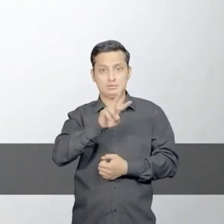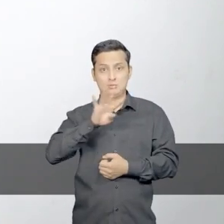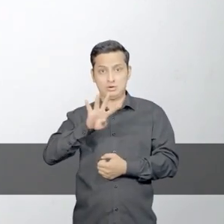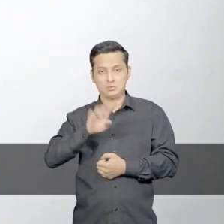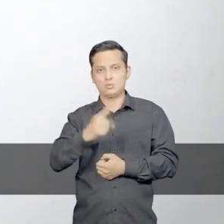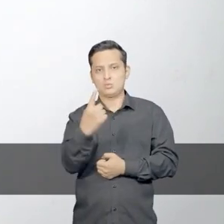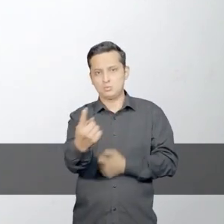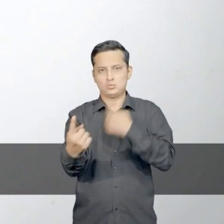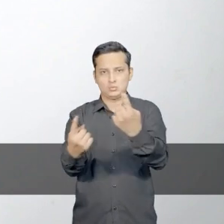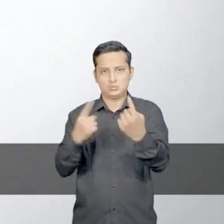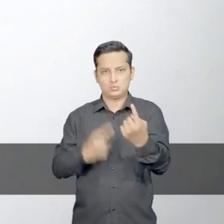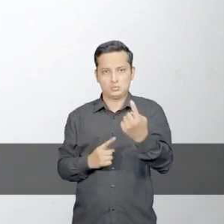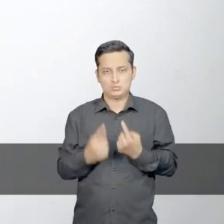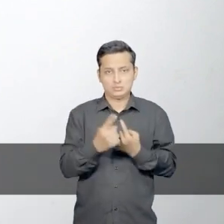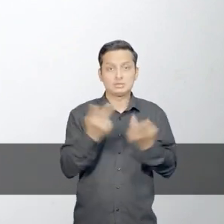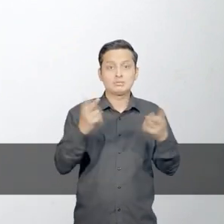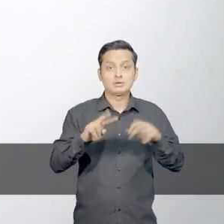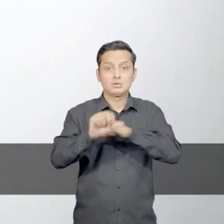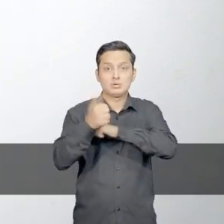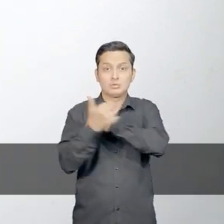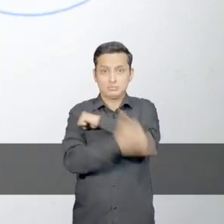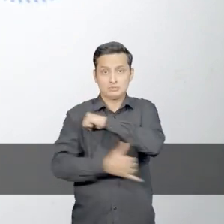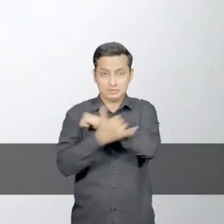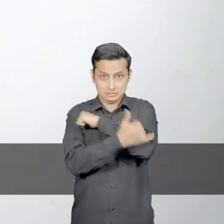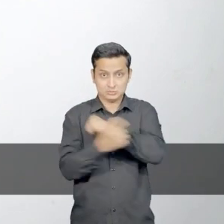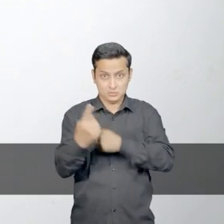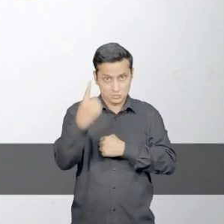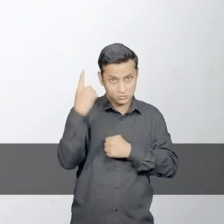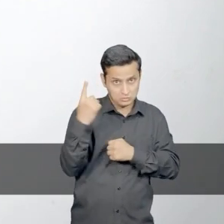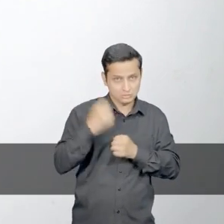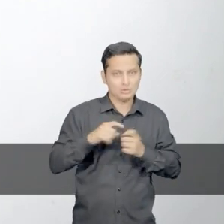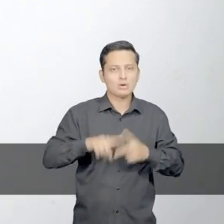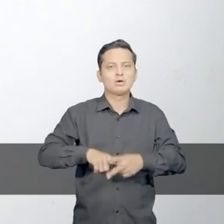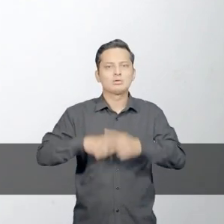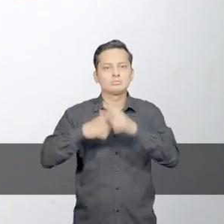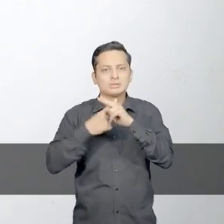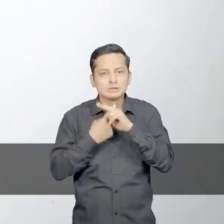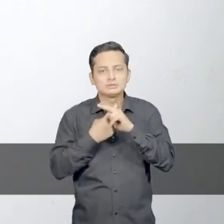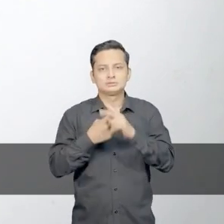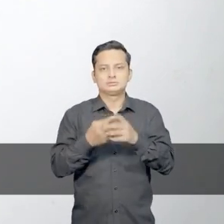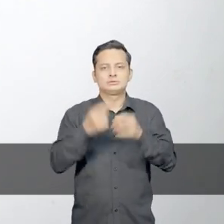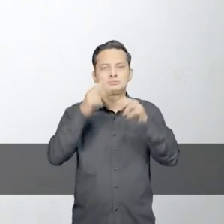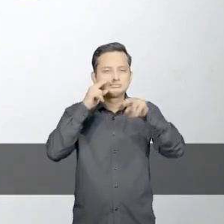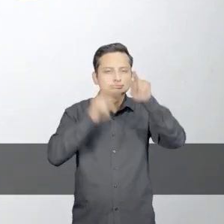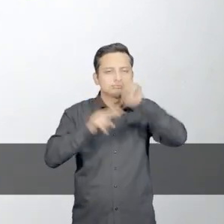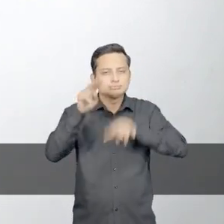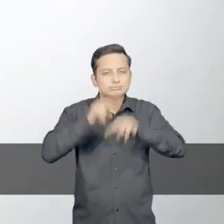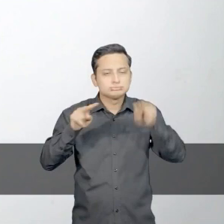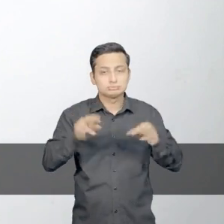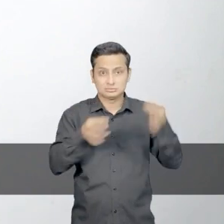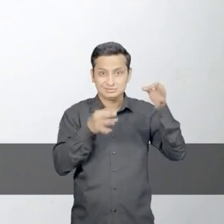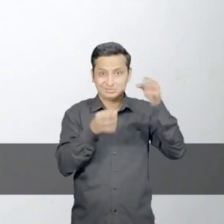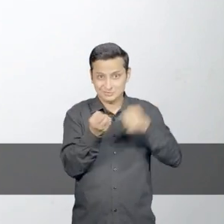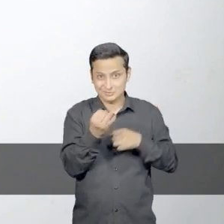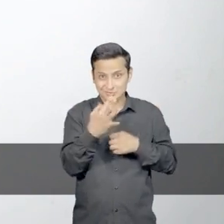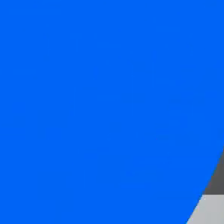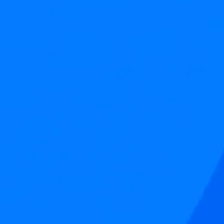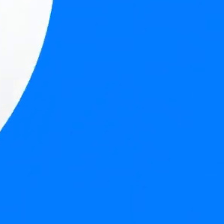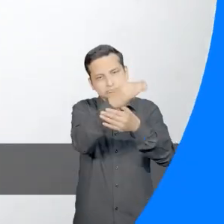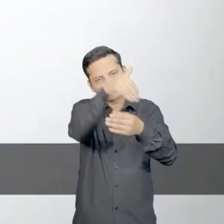y uno en la Junta Especial del Exterior, se inicia con la digitación y verificación de las actas de